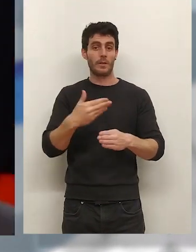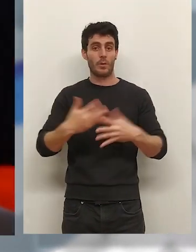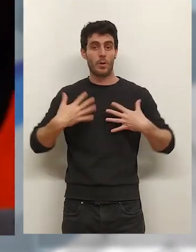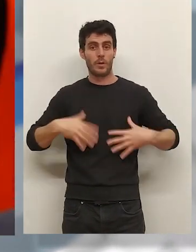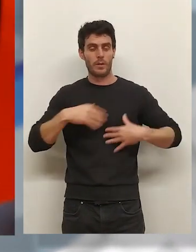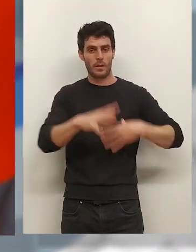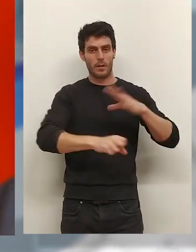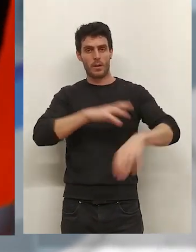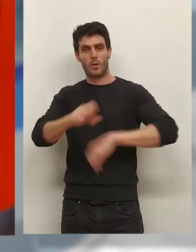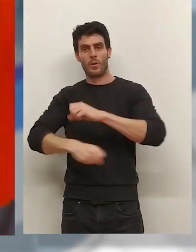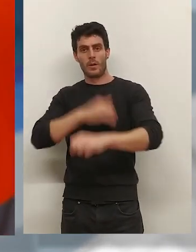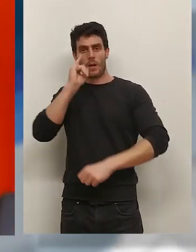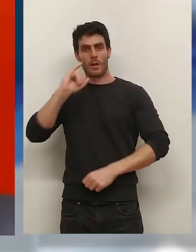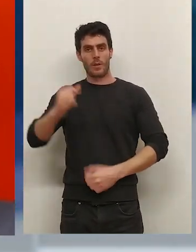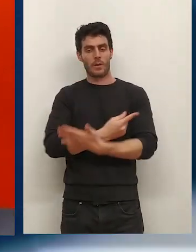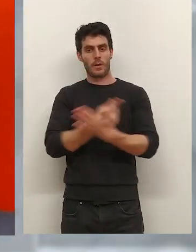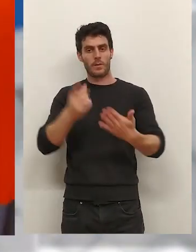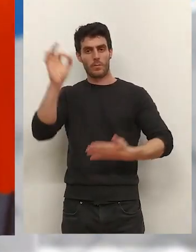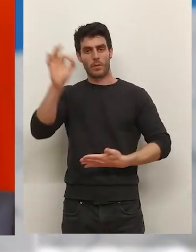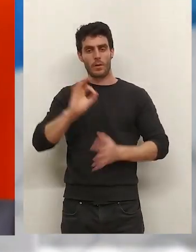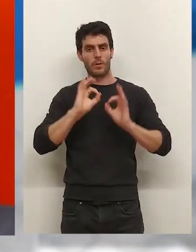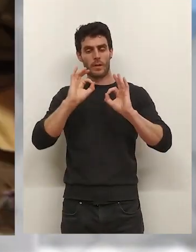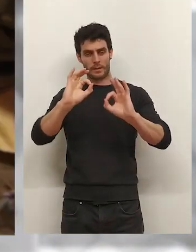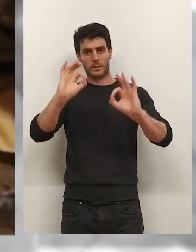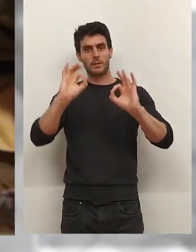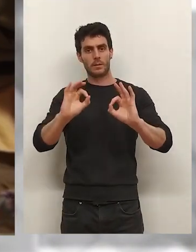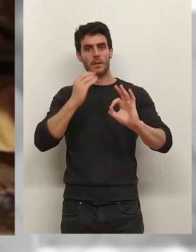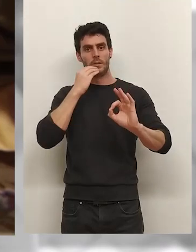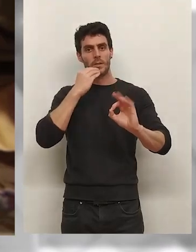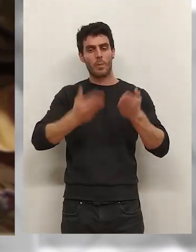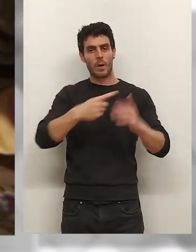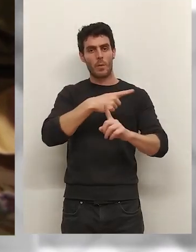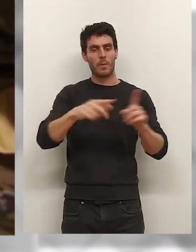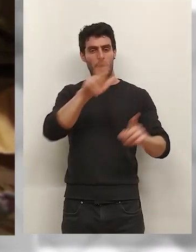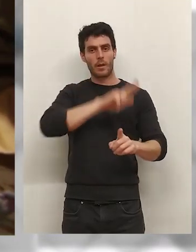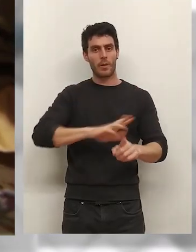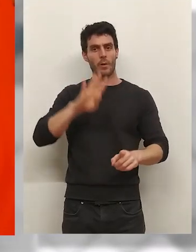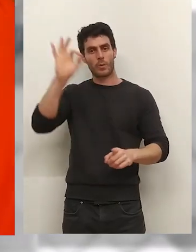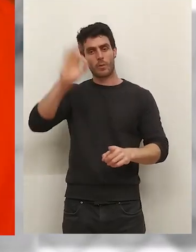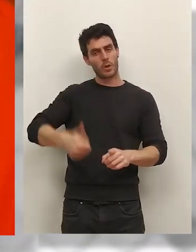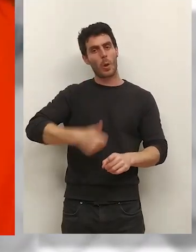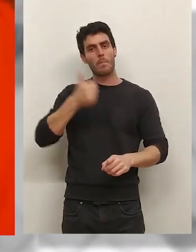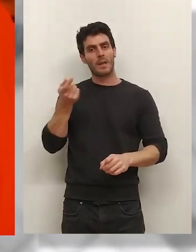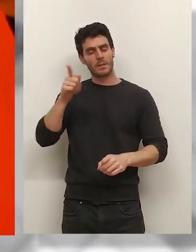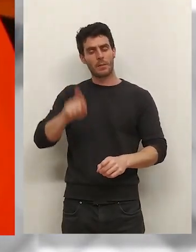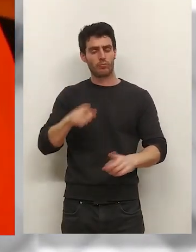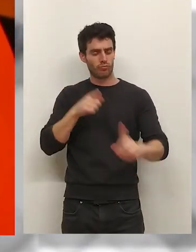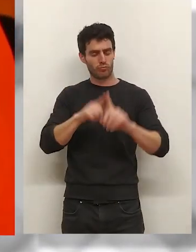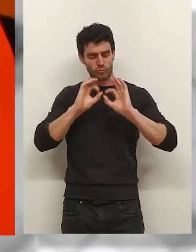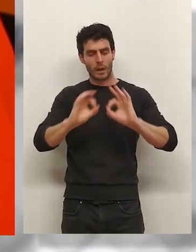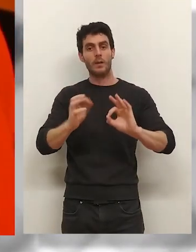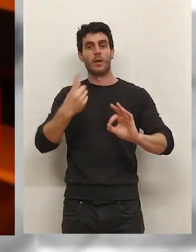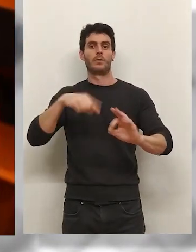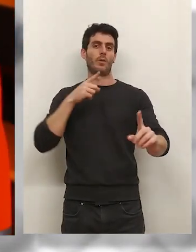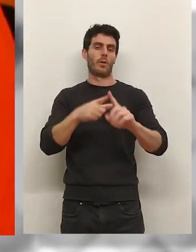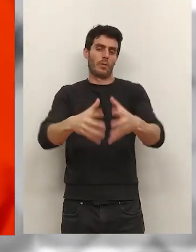del residuo textil, que en La Rioja supone un 16%, 4 puntos por encima de la media nacional, también lo es. Tenemos ante nosotros